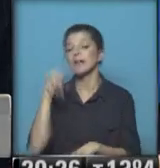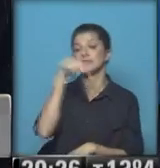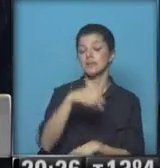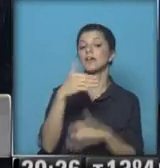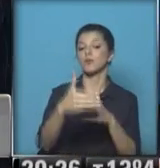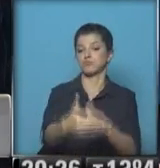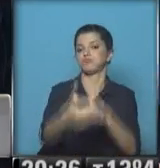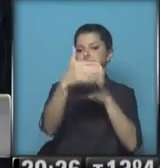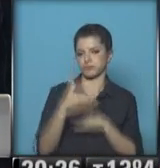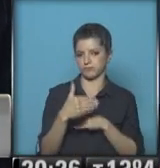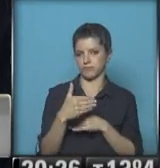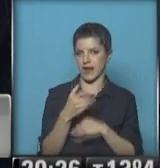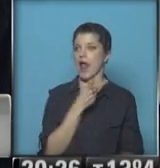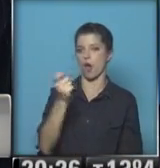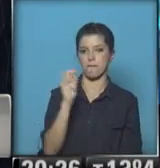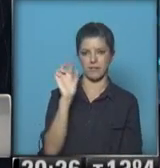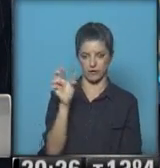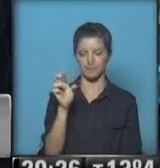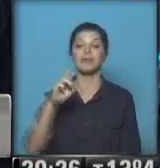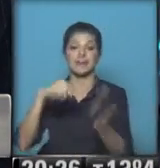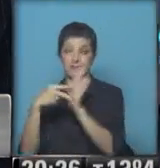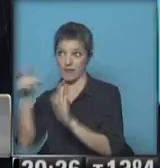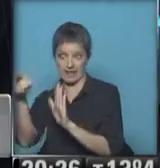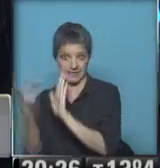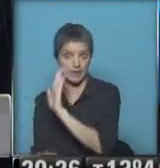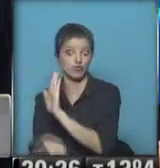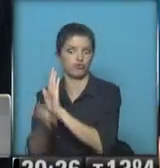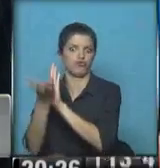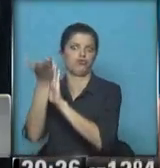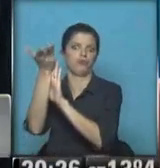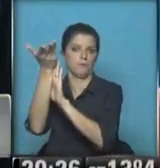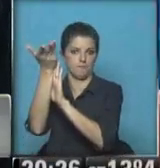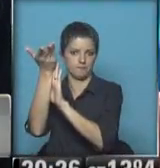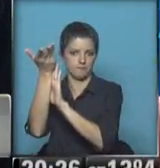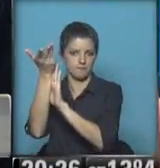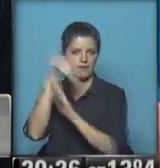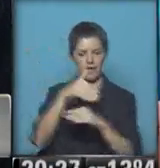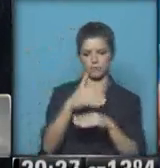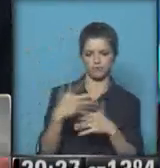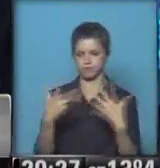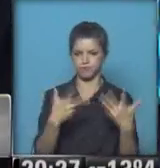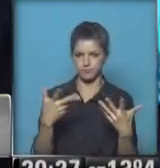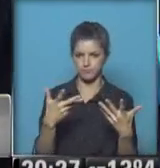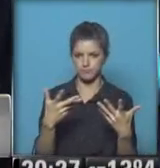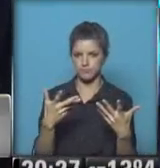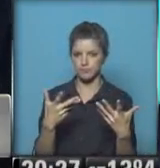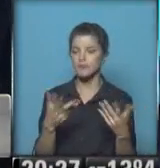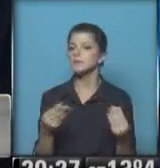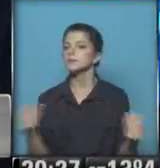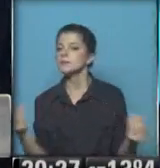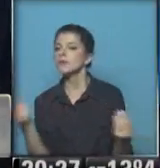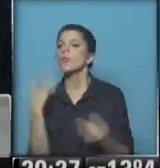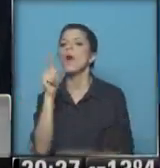entonces que lo que quiere decir a bueno si el dólar o luz sube mucho hay y hay atraso cambiario cuál es el